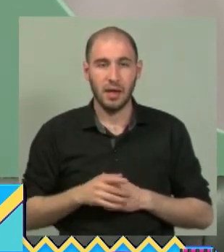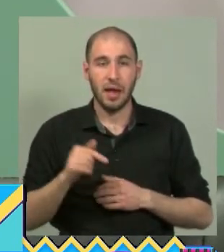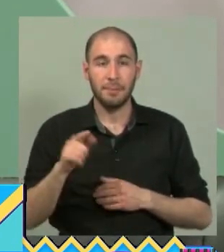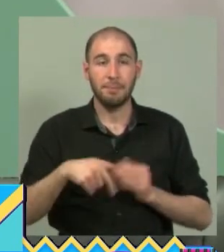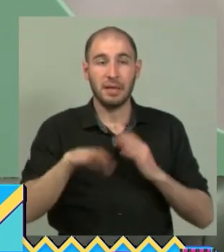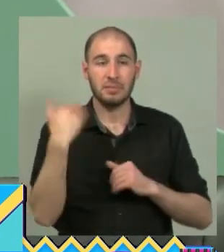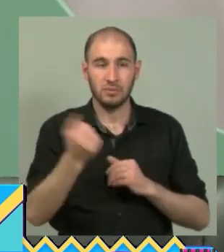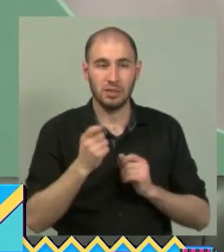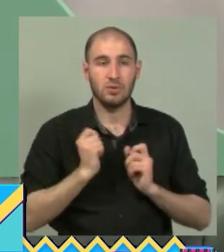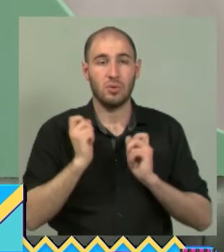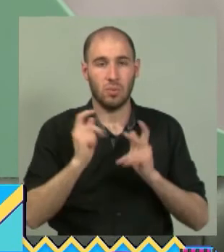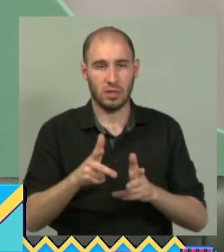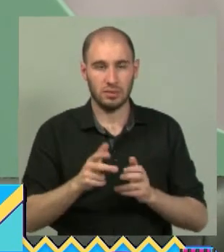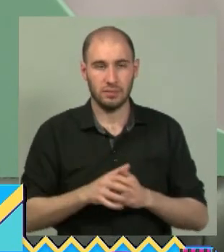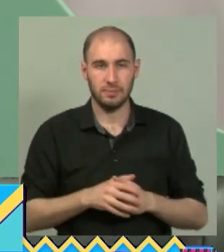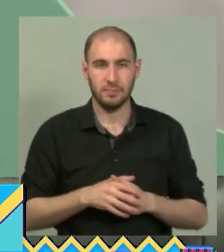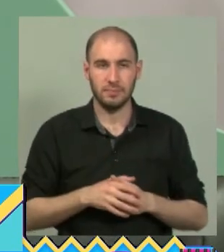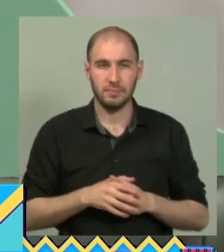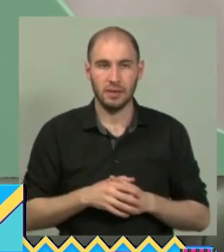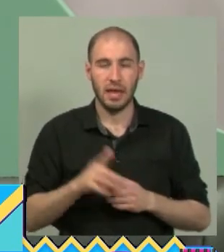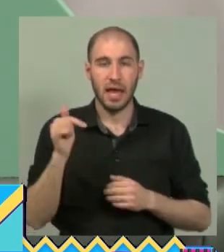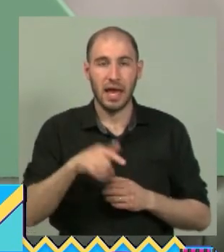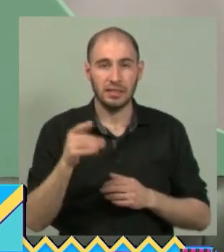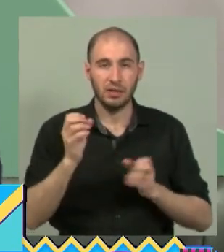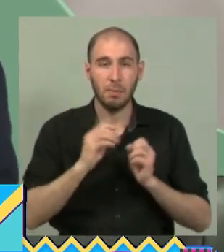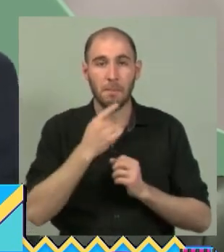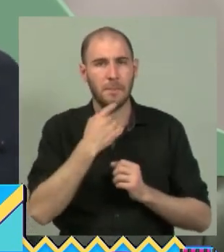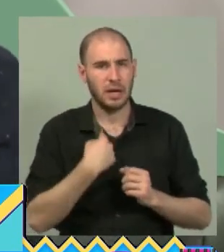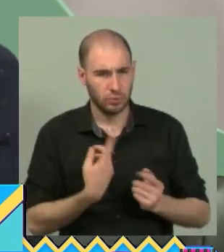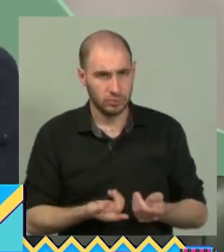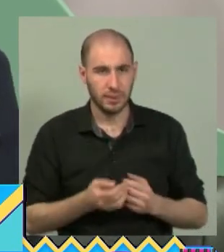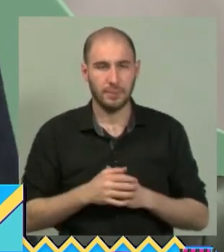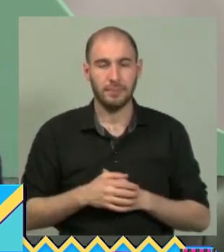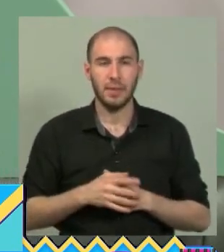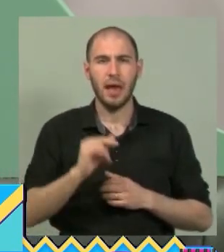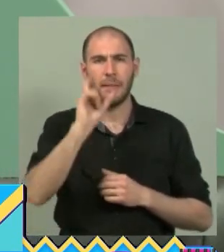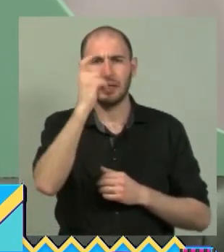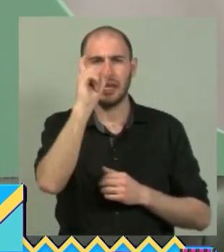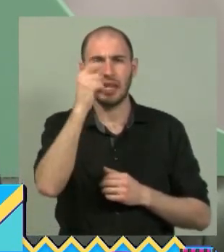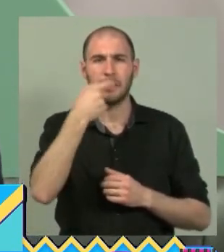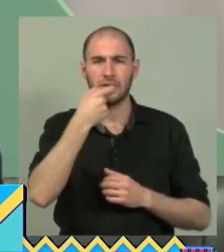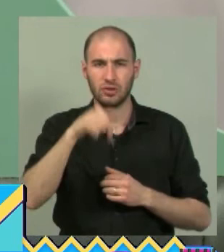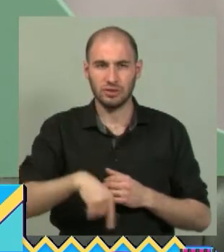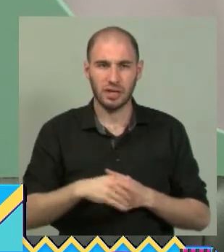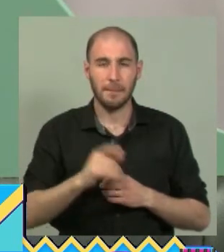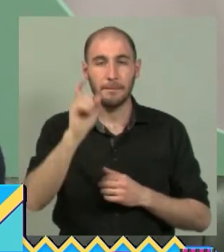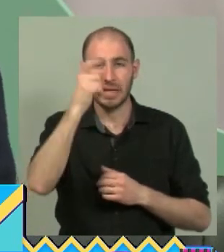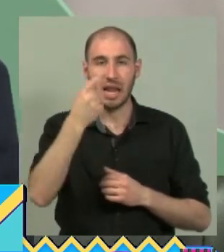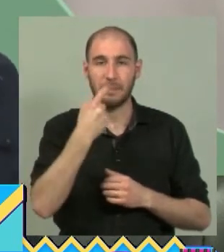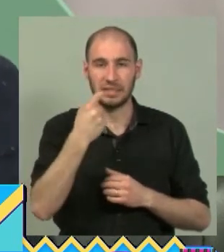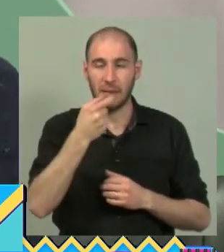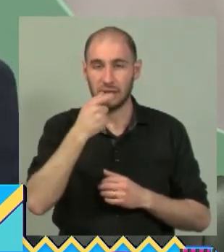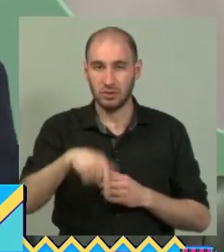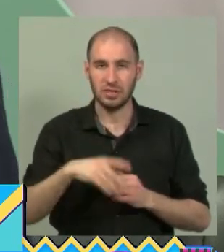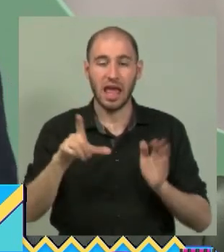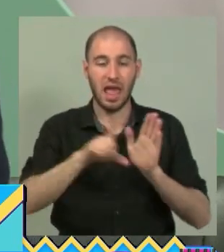lo que me gustaría recalcar es, que fue el principio de tu pregunta, es la minería en Mendoza. La minería metalífera en Mendoza en el